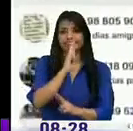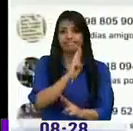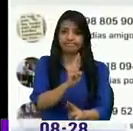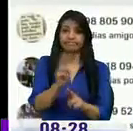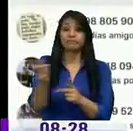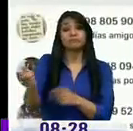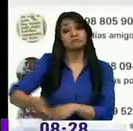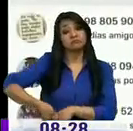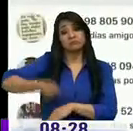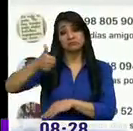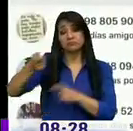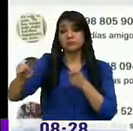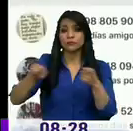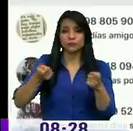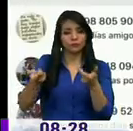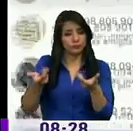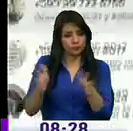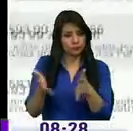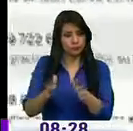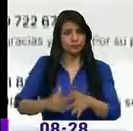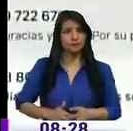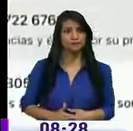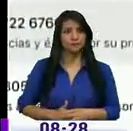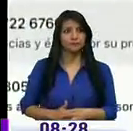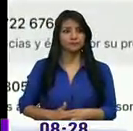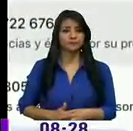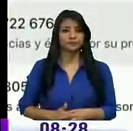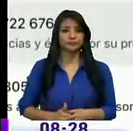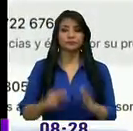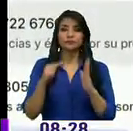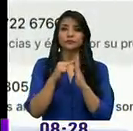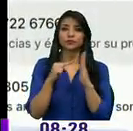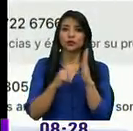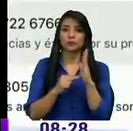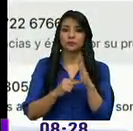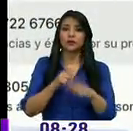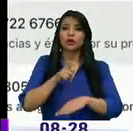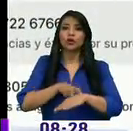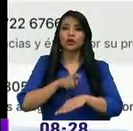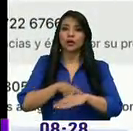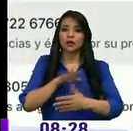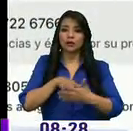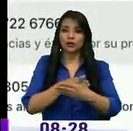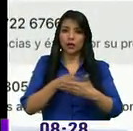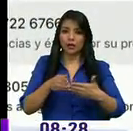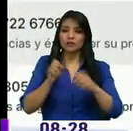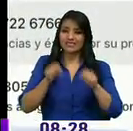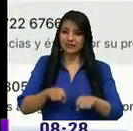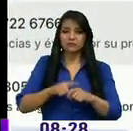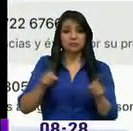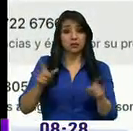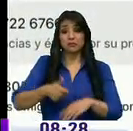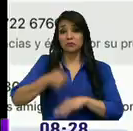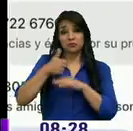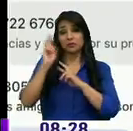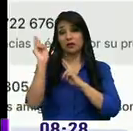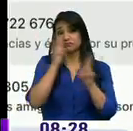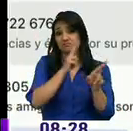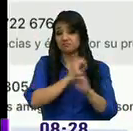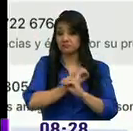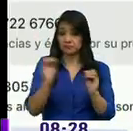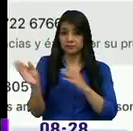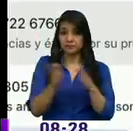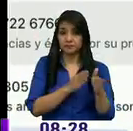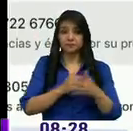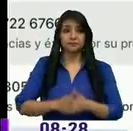respeto y de control, sin duda, a la ciudad. Hay una normativa de horas de entrada de esto, sí la hay, pero hacen toda la raza. Señores TVC, en